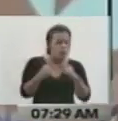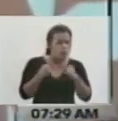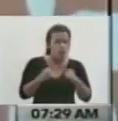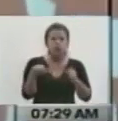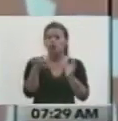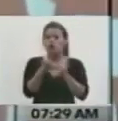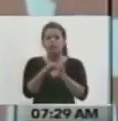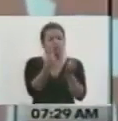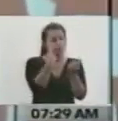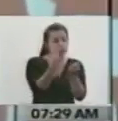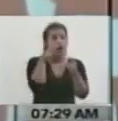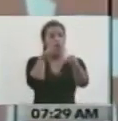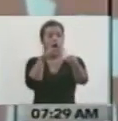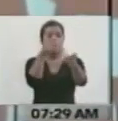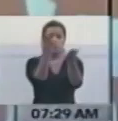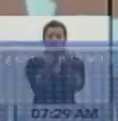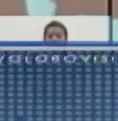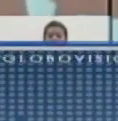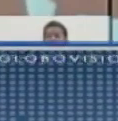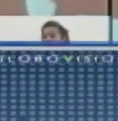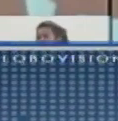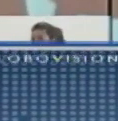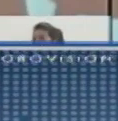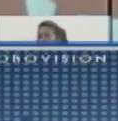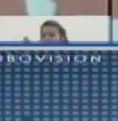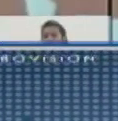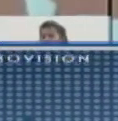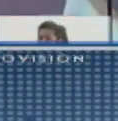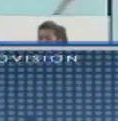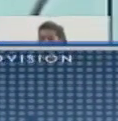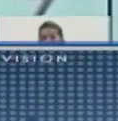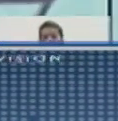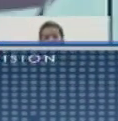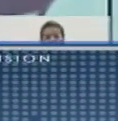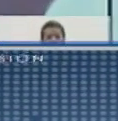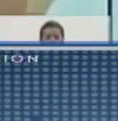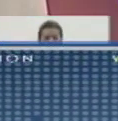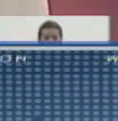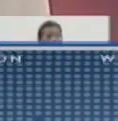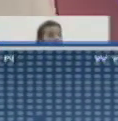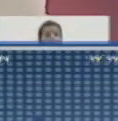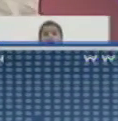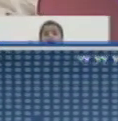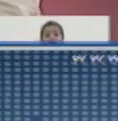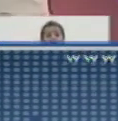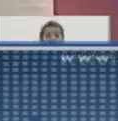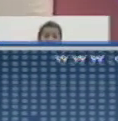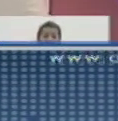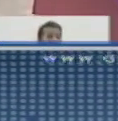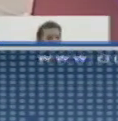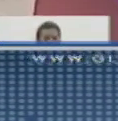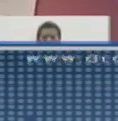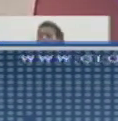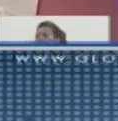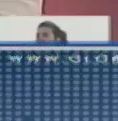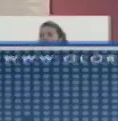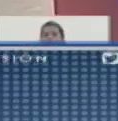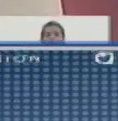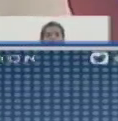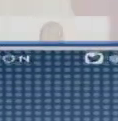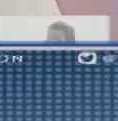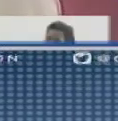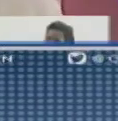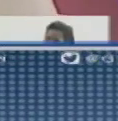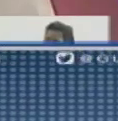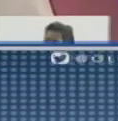se va a hacer en la escuela, ya no va a ser casa a casa con los CLAP, sino en cada una de las escuelas seleccionadas, porque hay una población estudiantil definida en cada una de